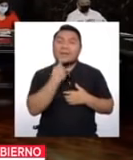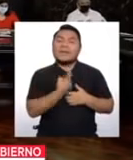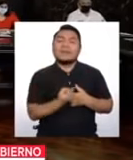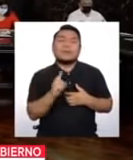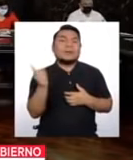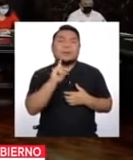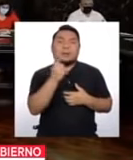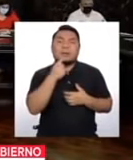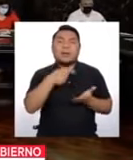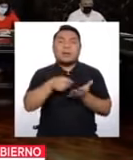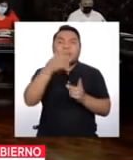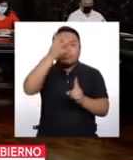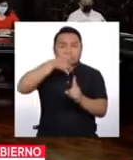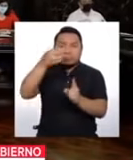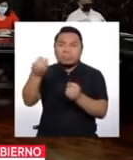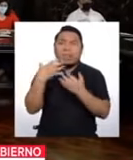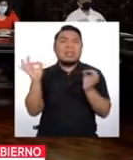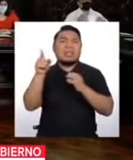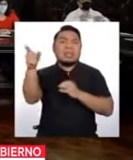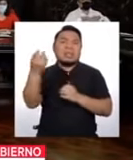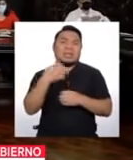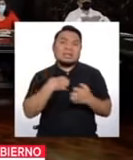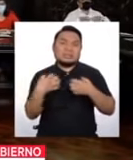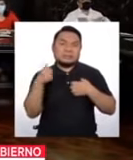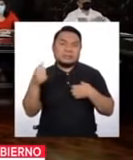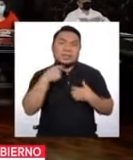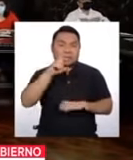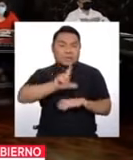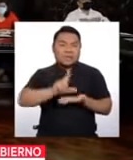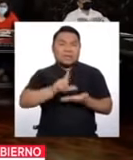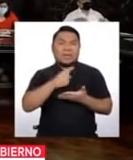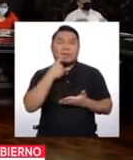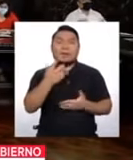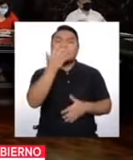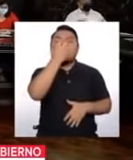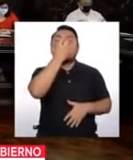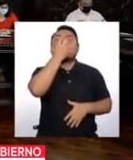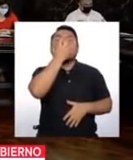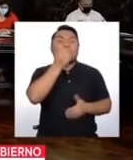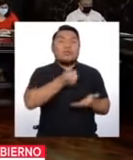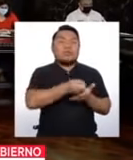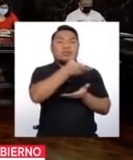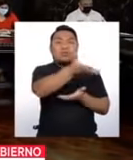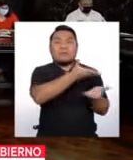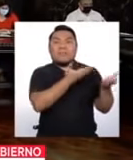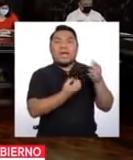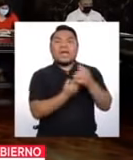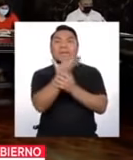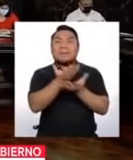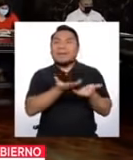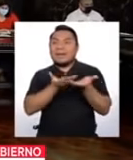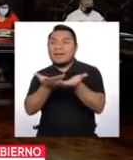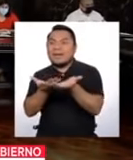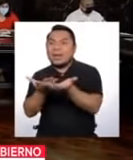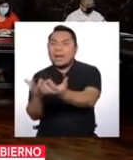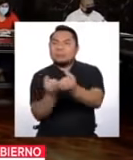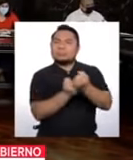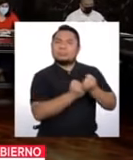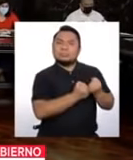se envían pruebas moleculares y que en Lima se han retenido los ventiladores que se compraron para Arequipa. La